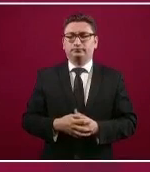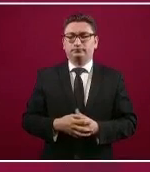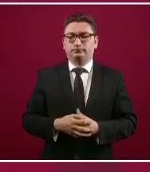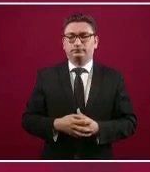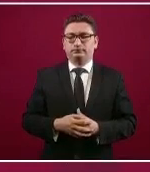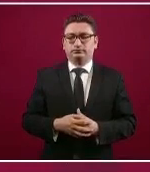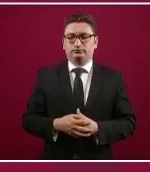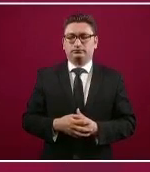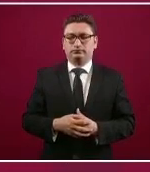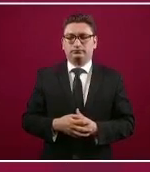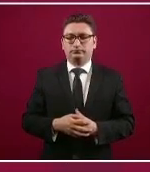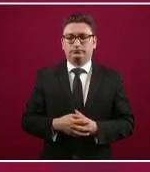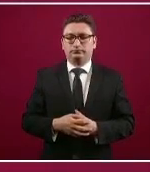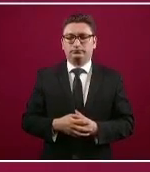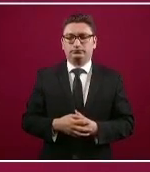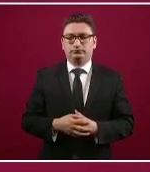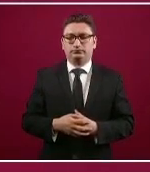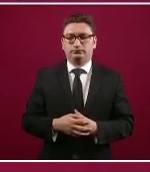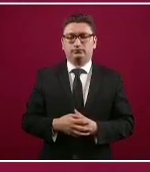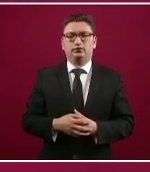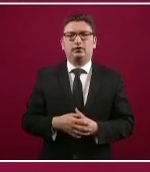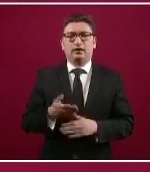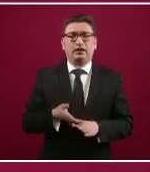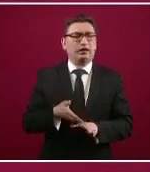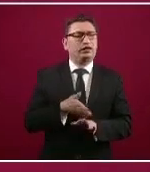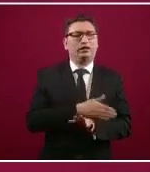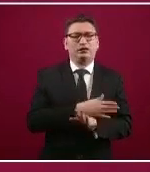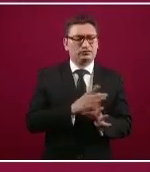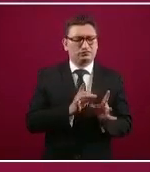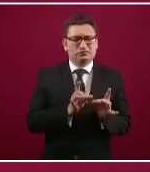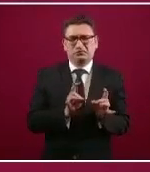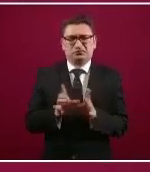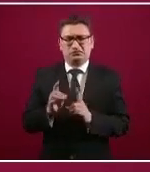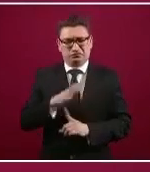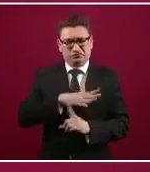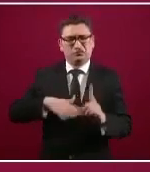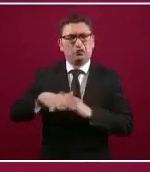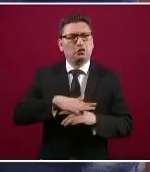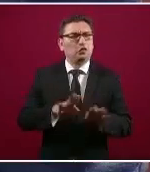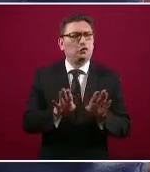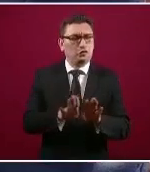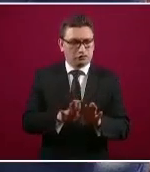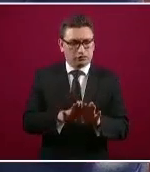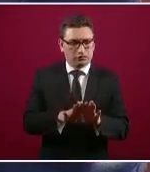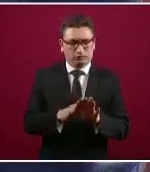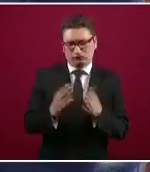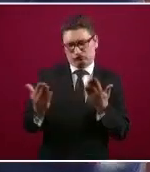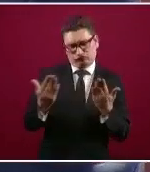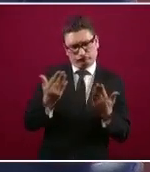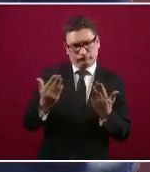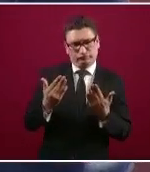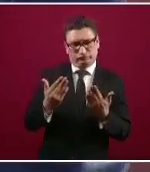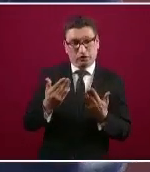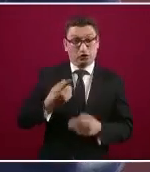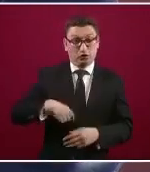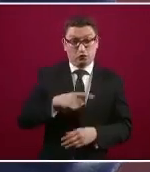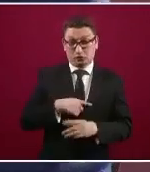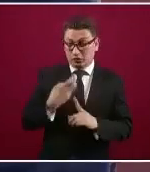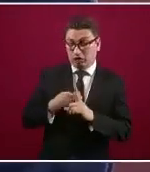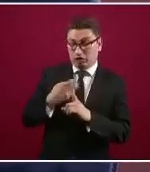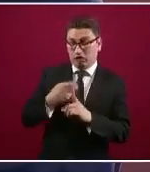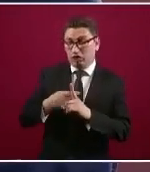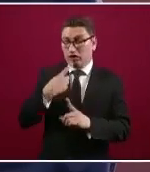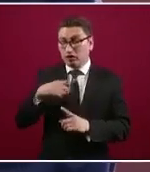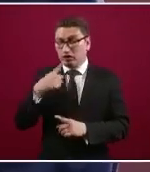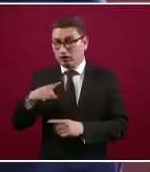aquilatar cómo estaba la situación. No es estarnos quejando, es